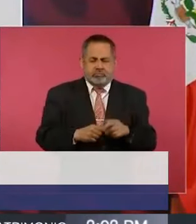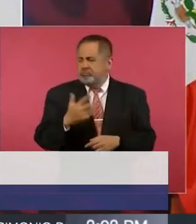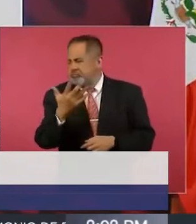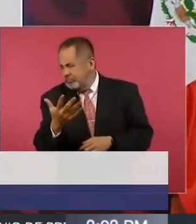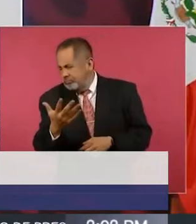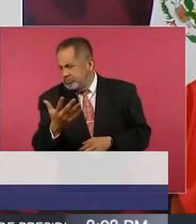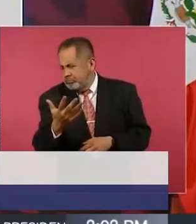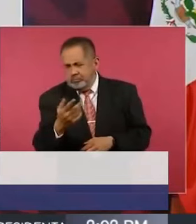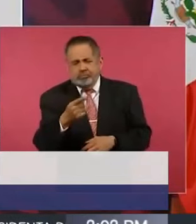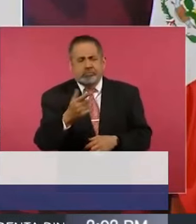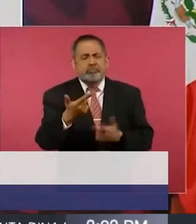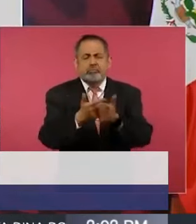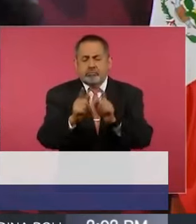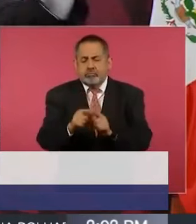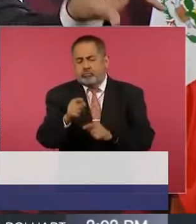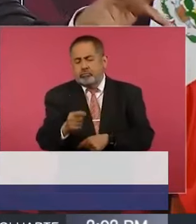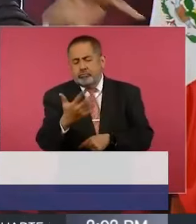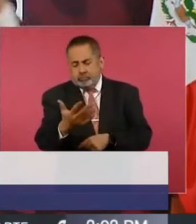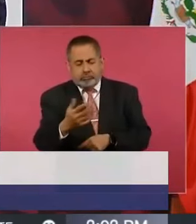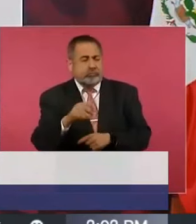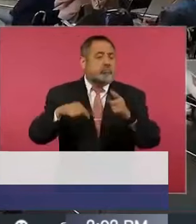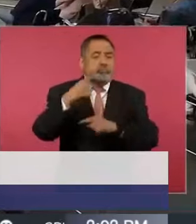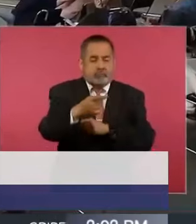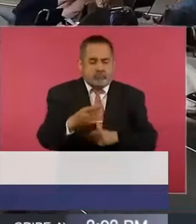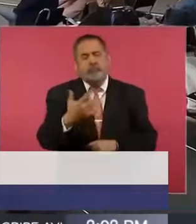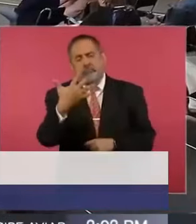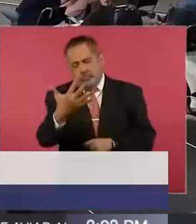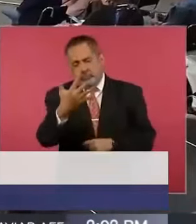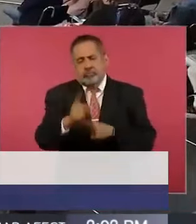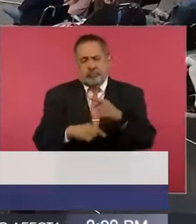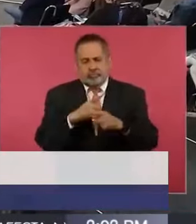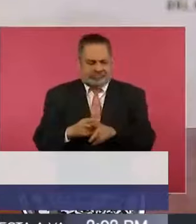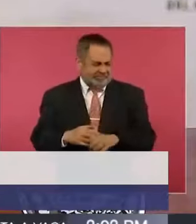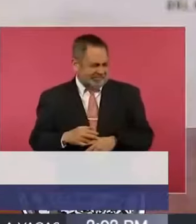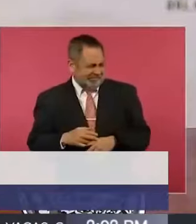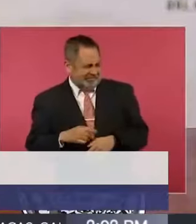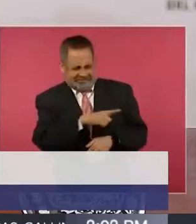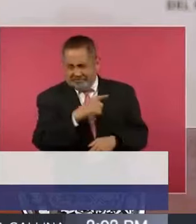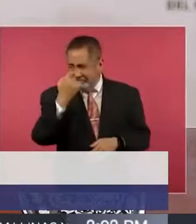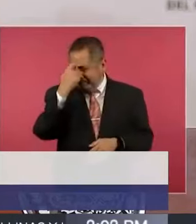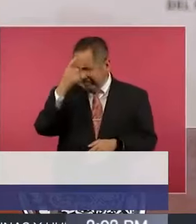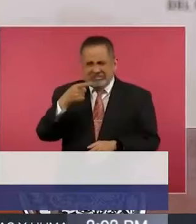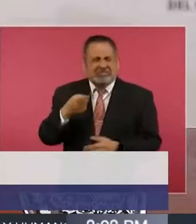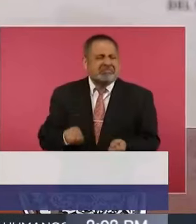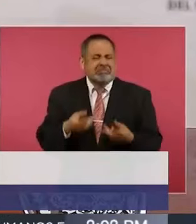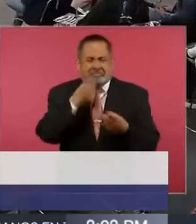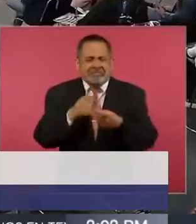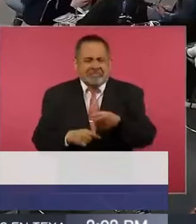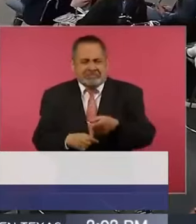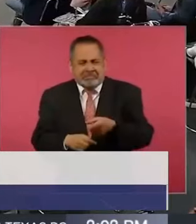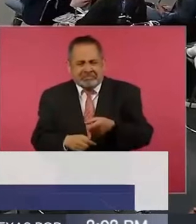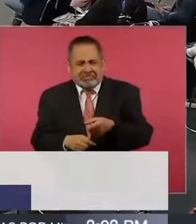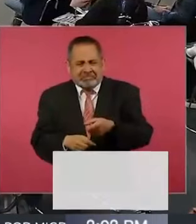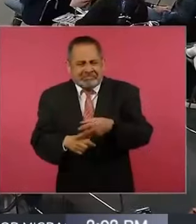5 en una parte y otro día otros 5. Pero yo no sé de dónde sacaron. ¿Cuántos dijiste?